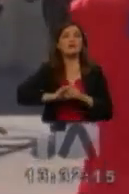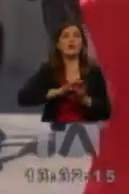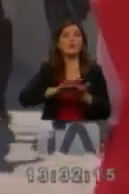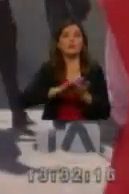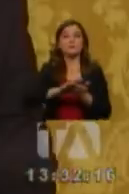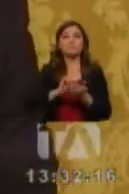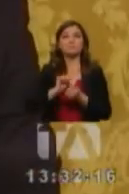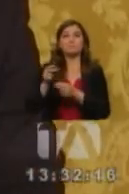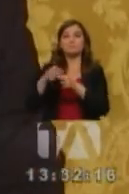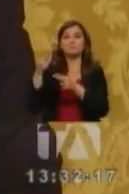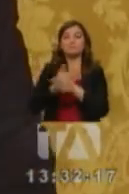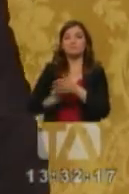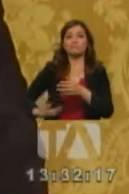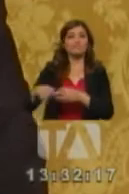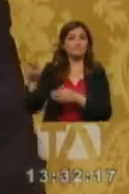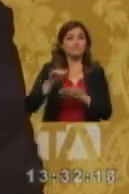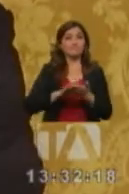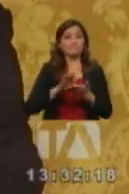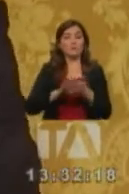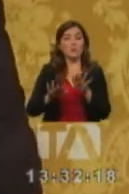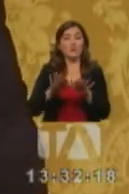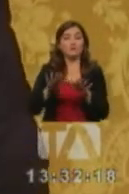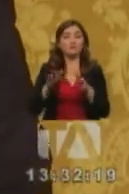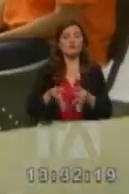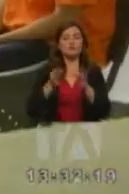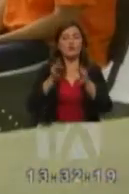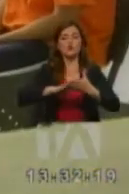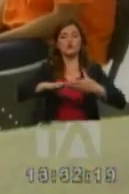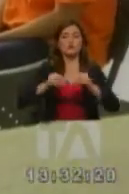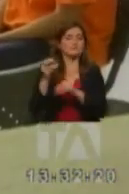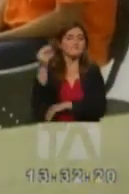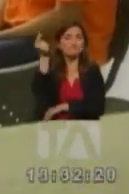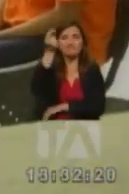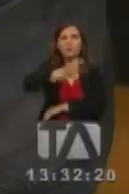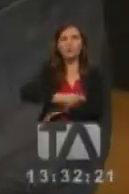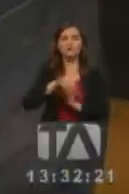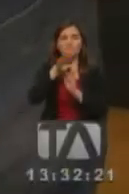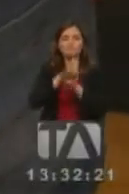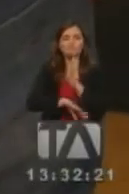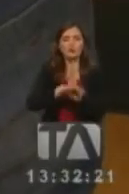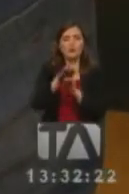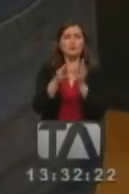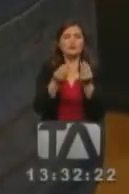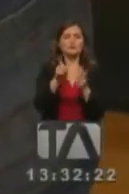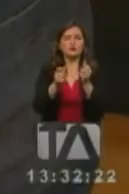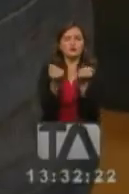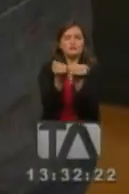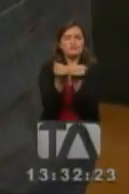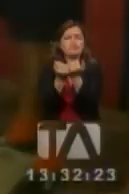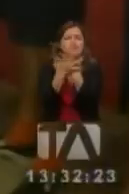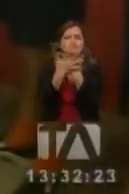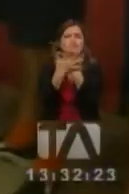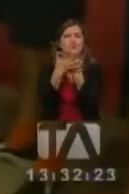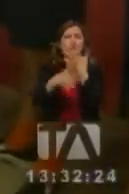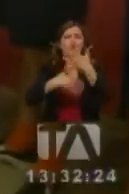indulto otorgado por el expresidente es un mecanismo eficaz y rápido para reducir esa sobrepoblación en las cárceles del